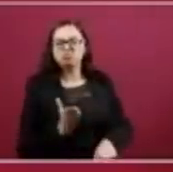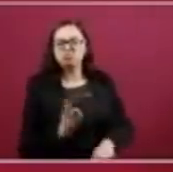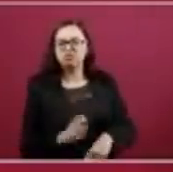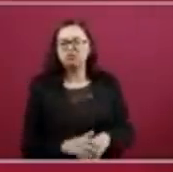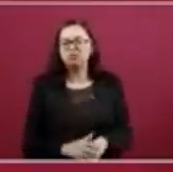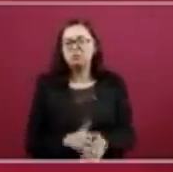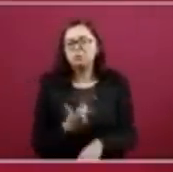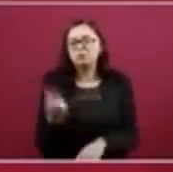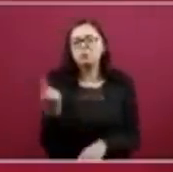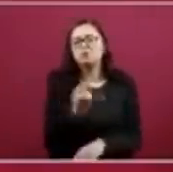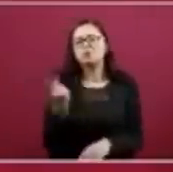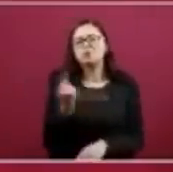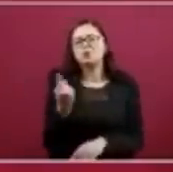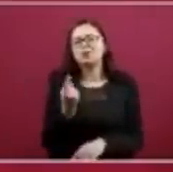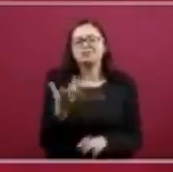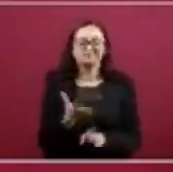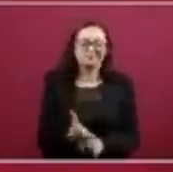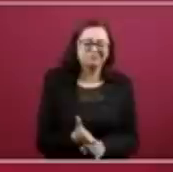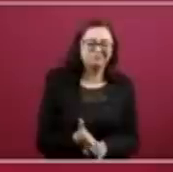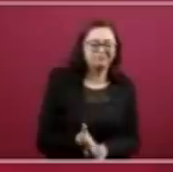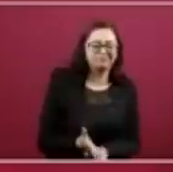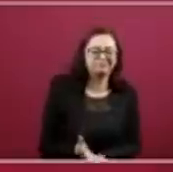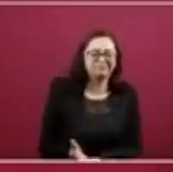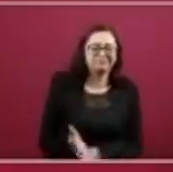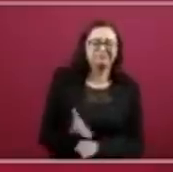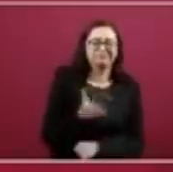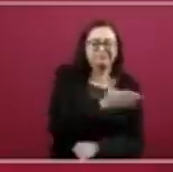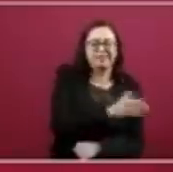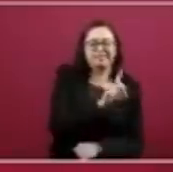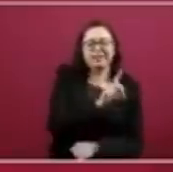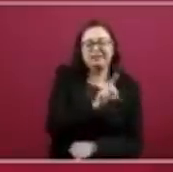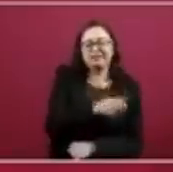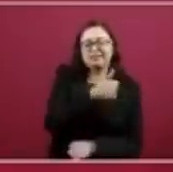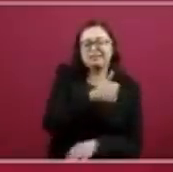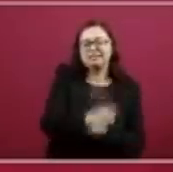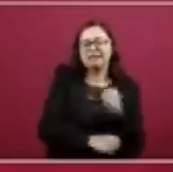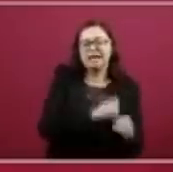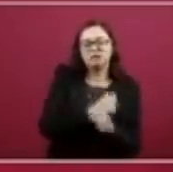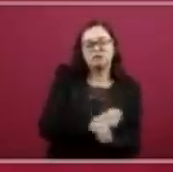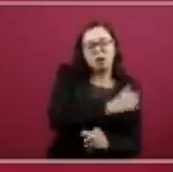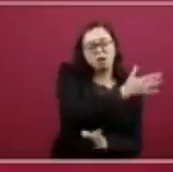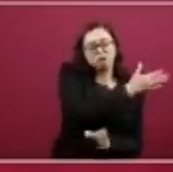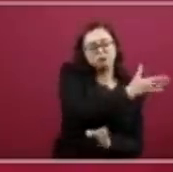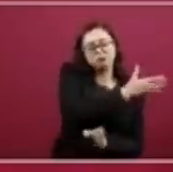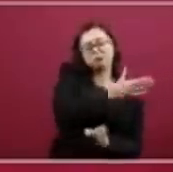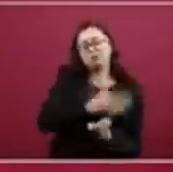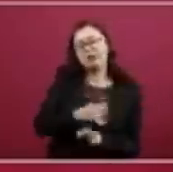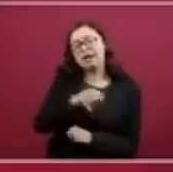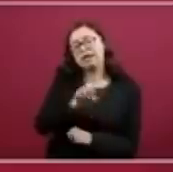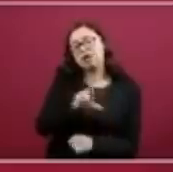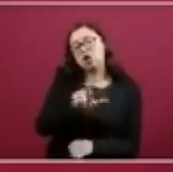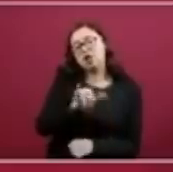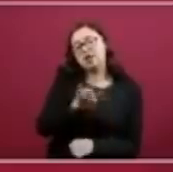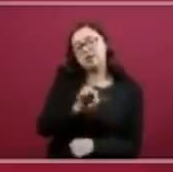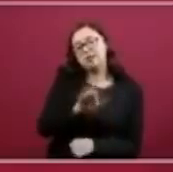neoliberal que se aplicó en los últimos 36 años, que fue un rotundo